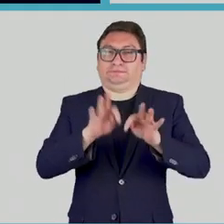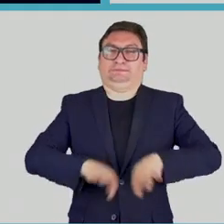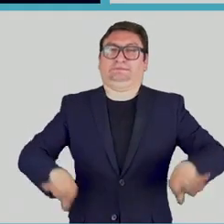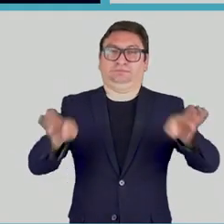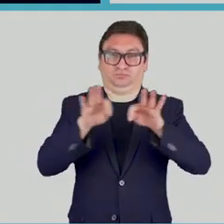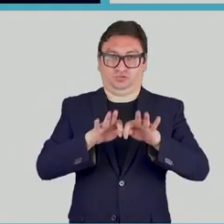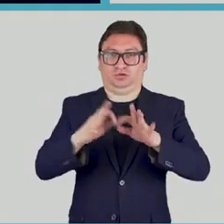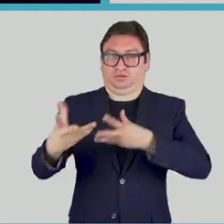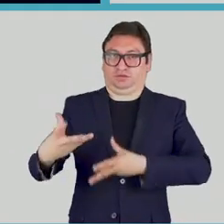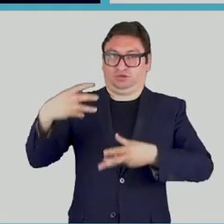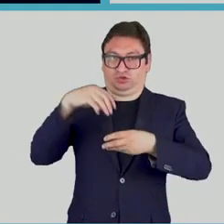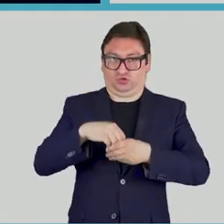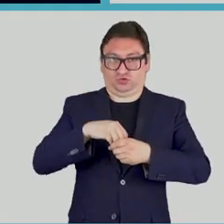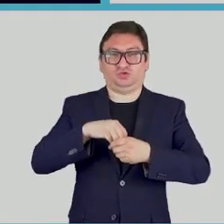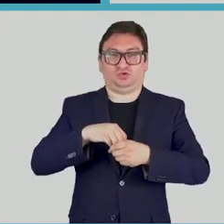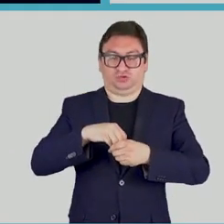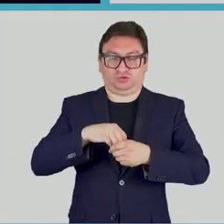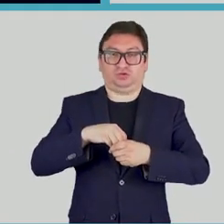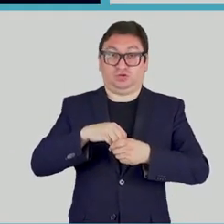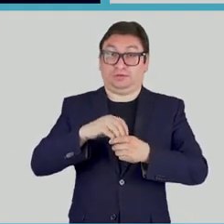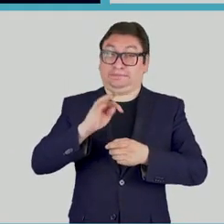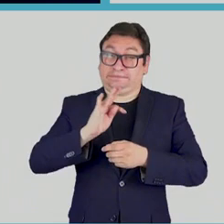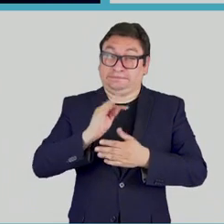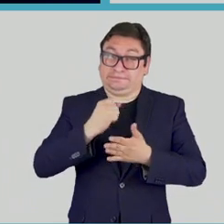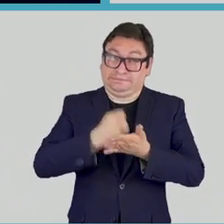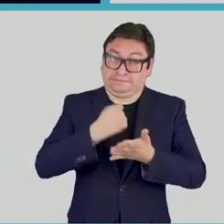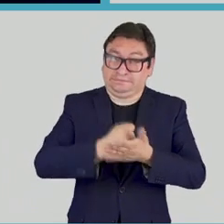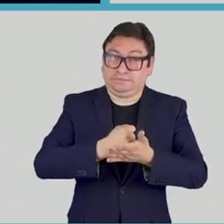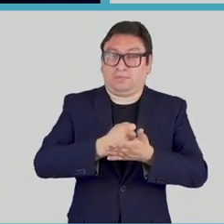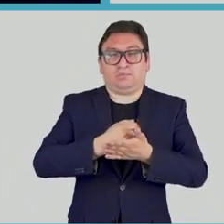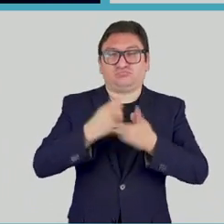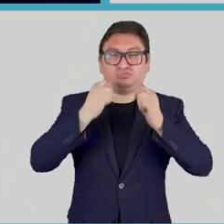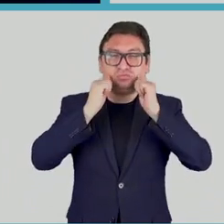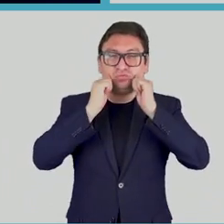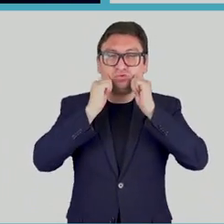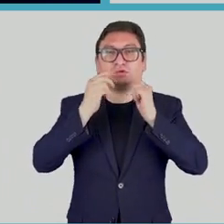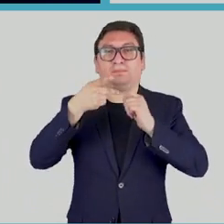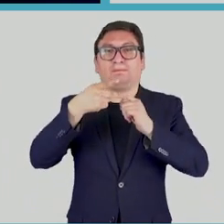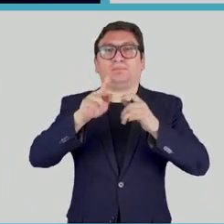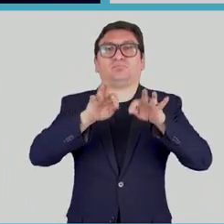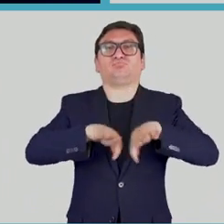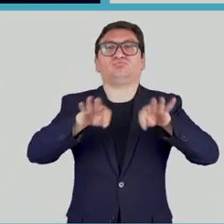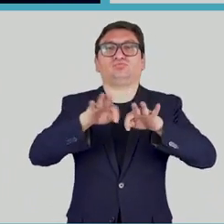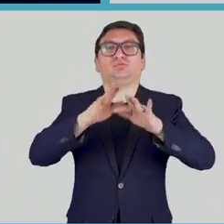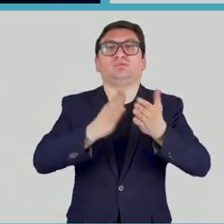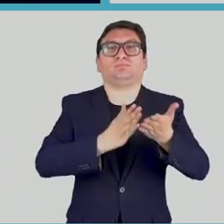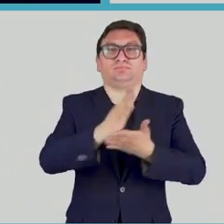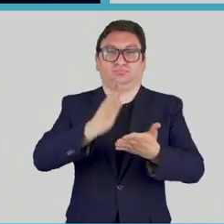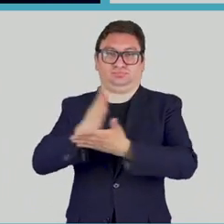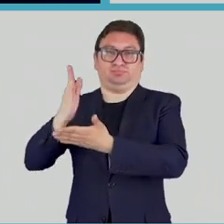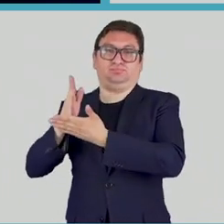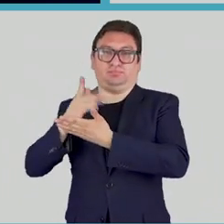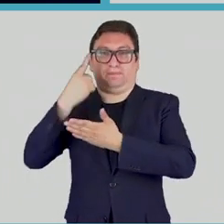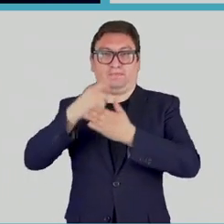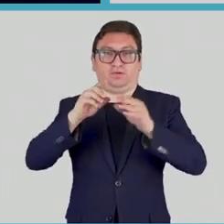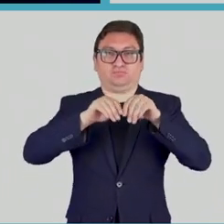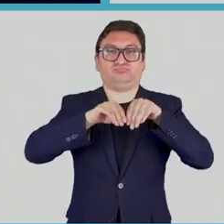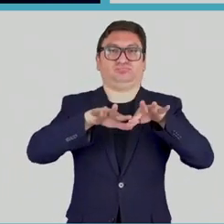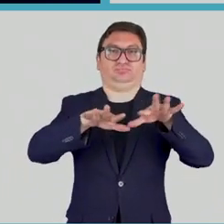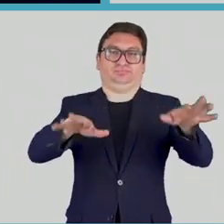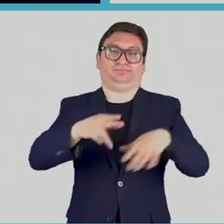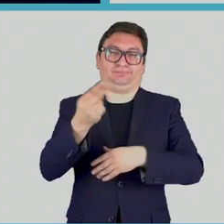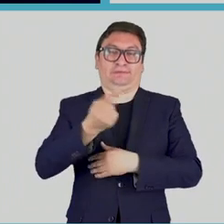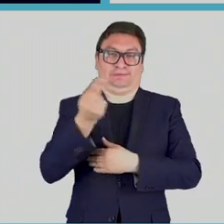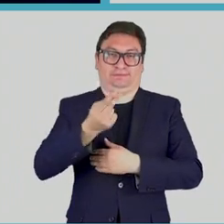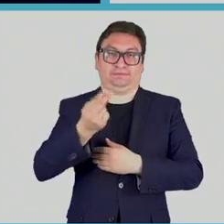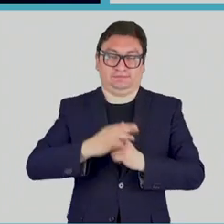es importante que la inclusión sea incluso aunque sea forzada pero que permita esos accesos a los espacios de difusión